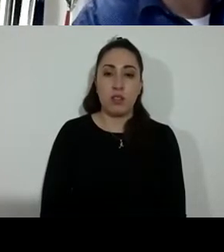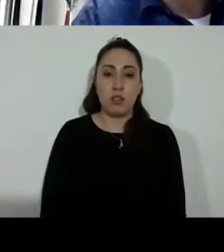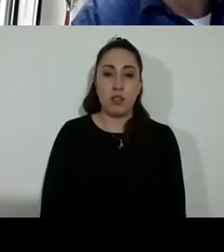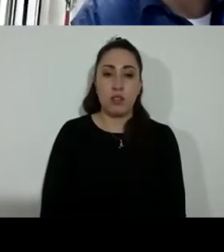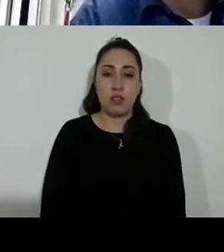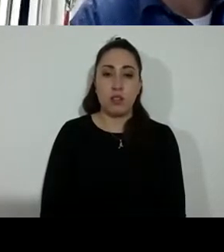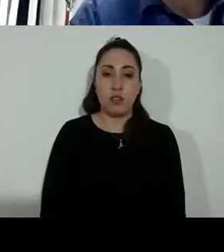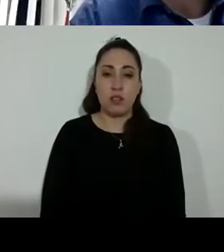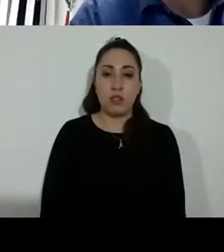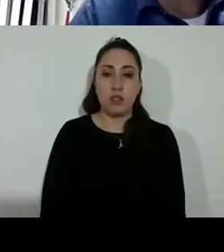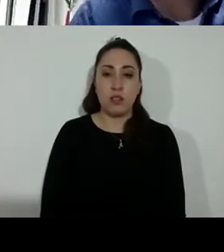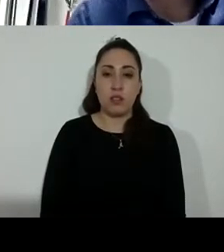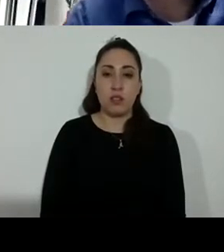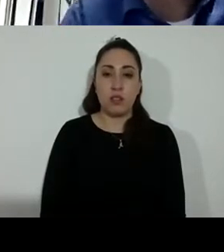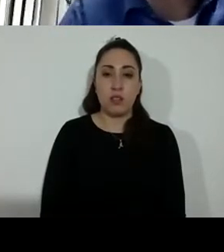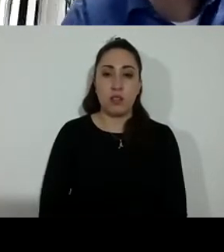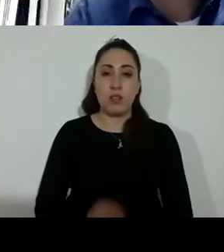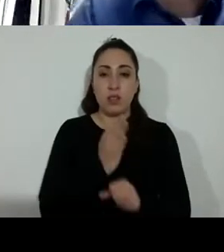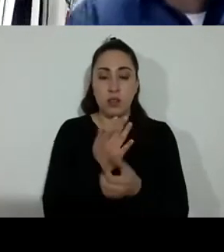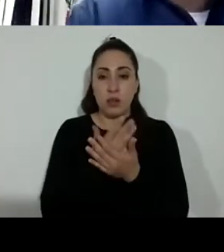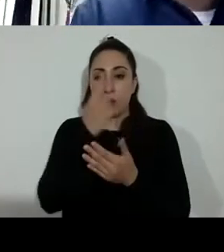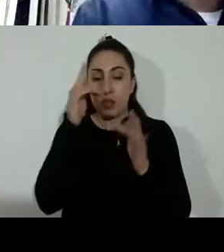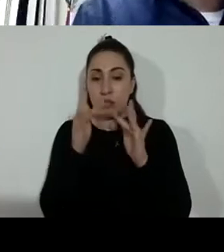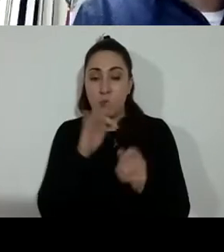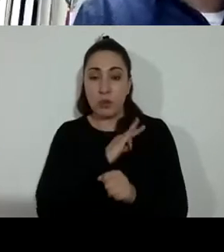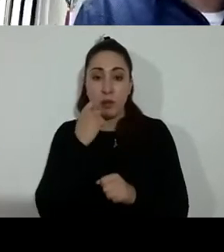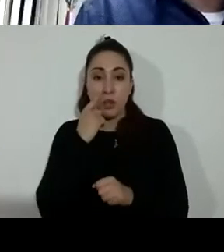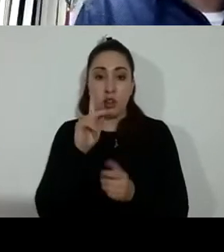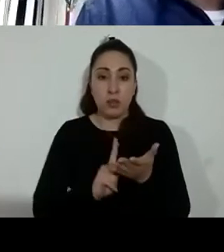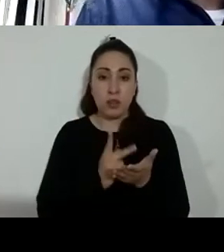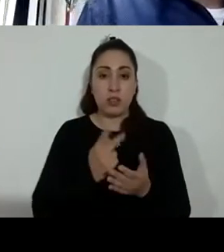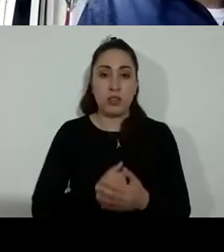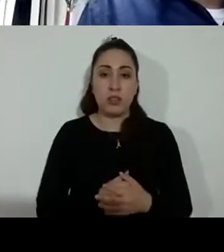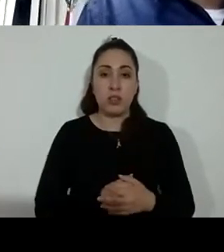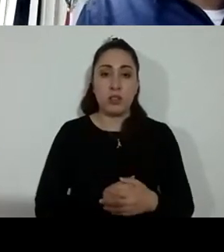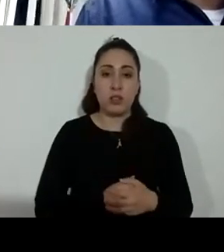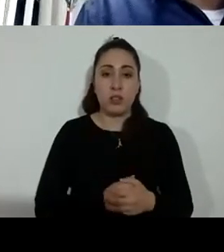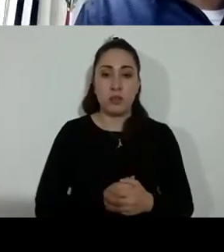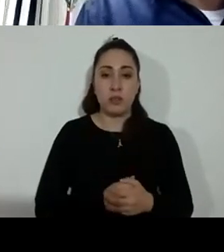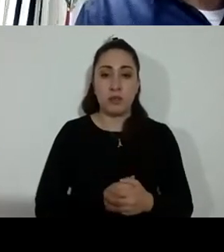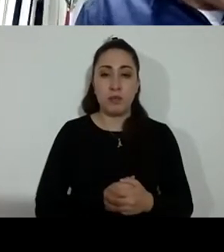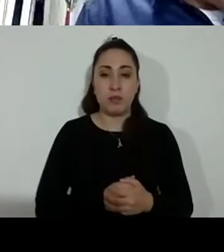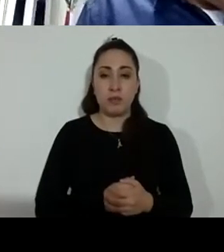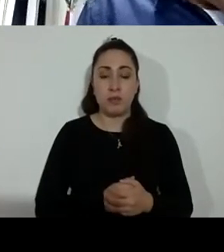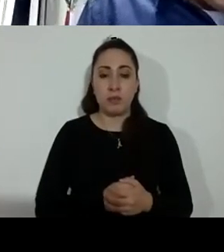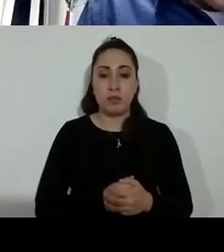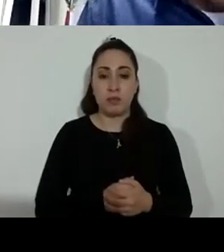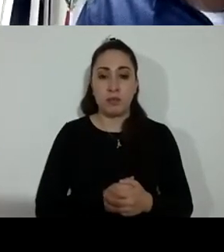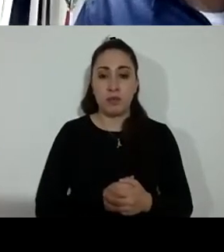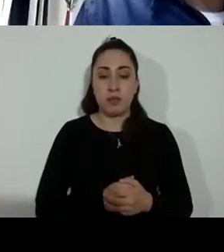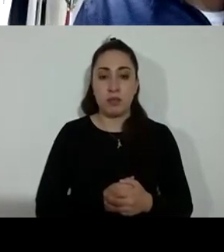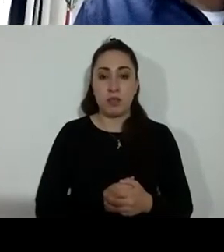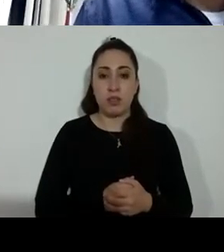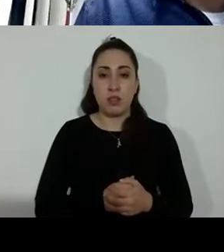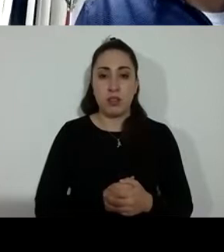Ahorita tratamos de ubicarlas nuevamente. Seguramente está pidiendo acceso porque ya no la veo en la pantalla.